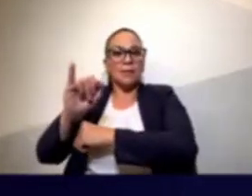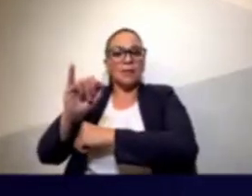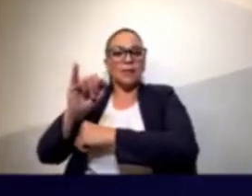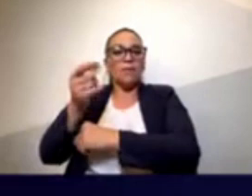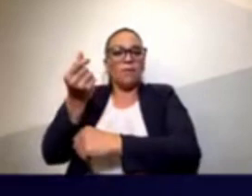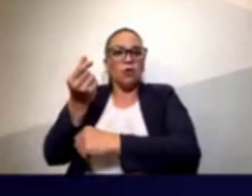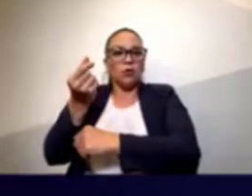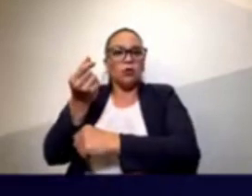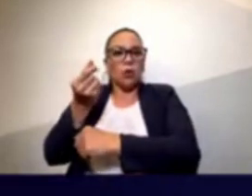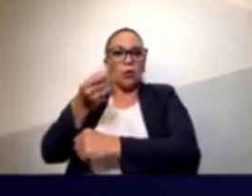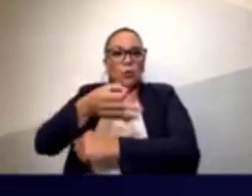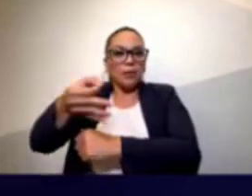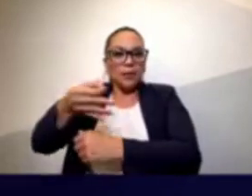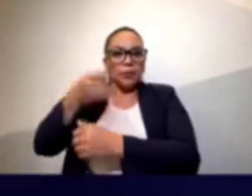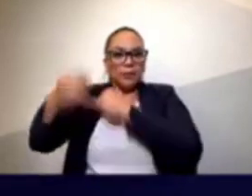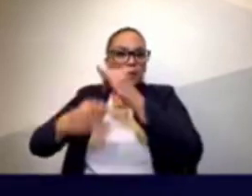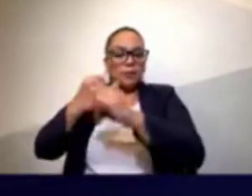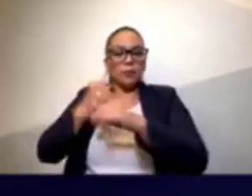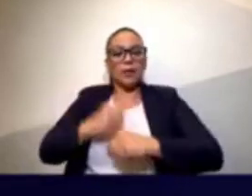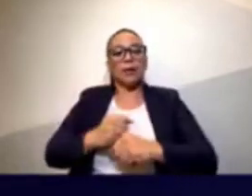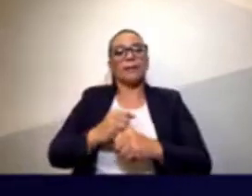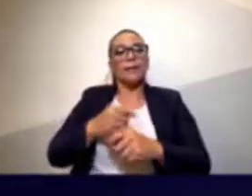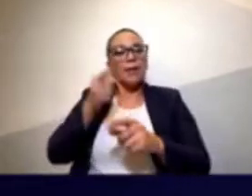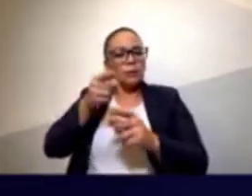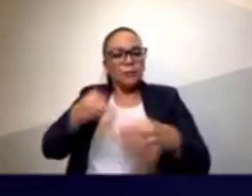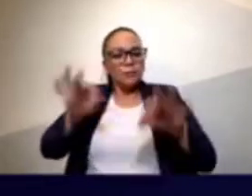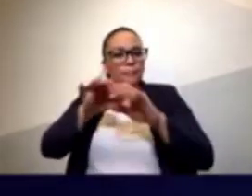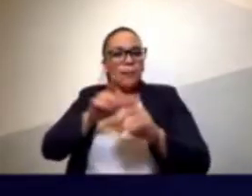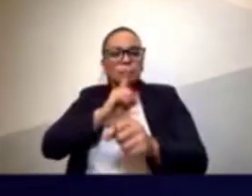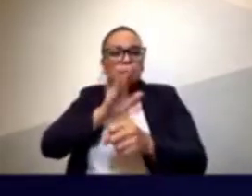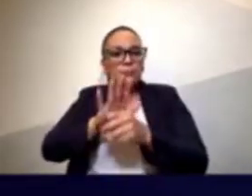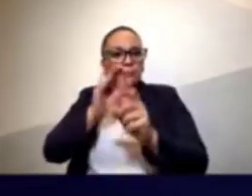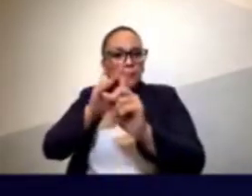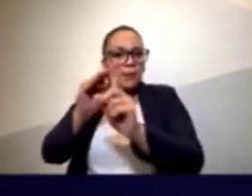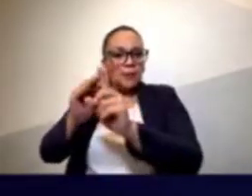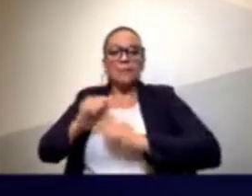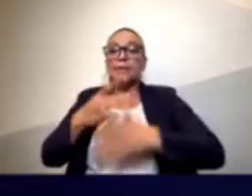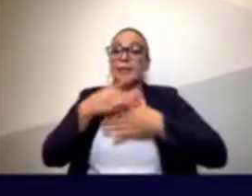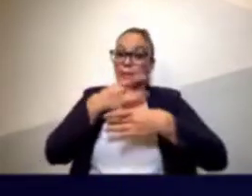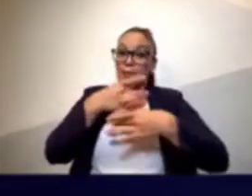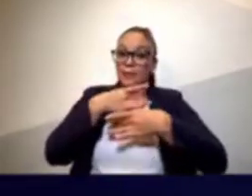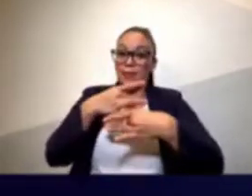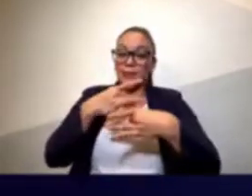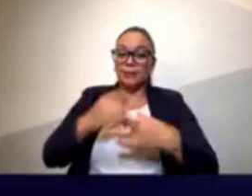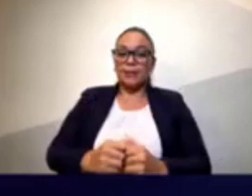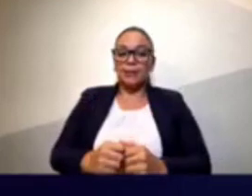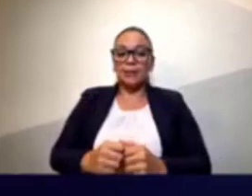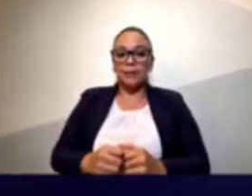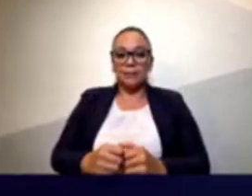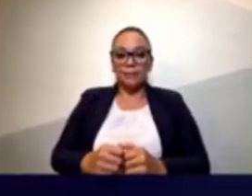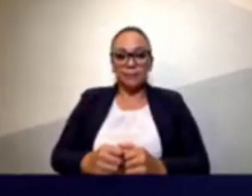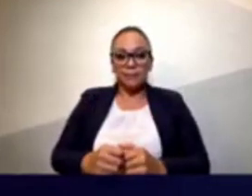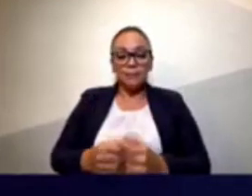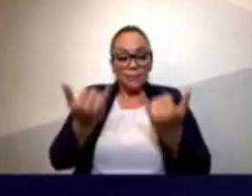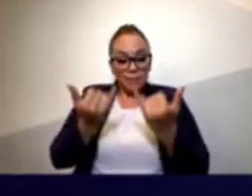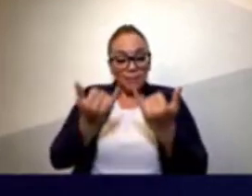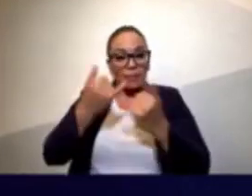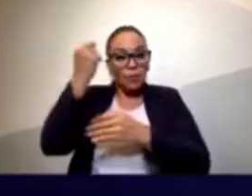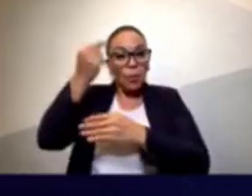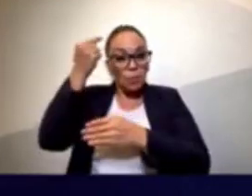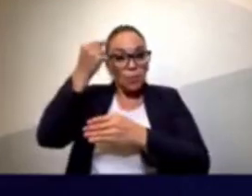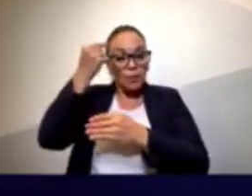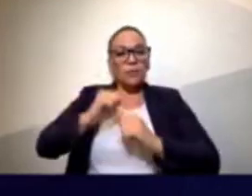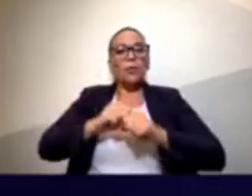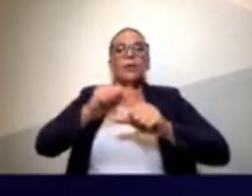poder lograr el cumplimiento de esas metas. Interesante porque con este gobierno,